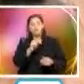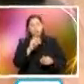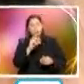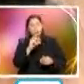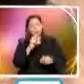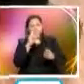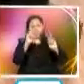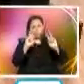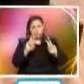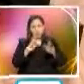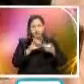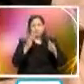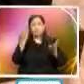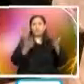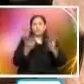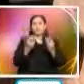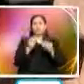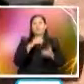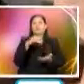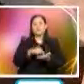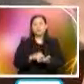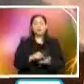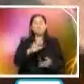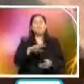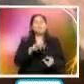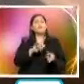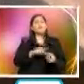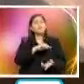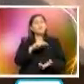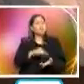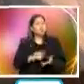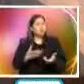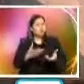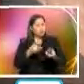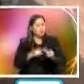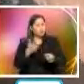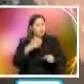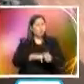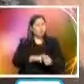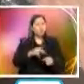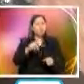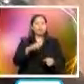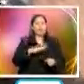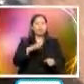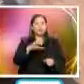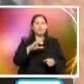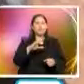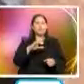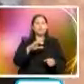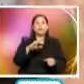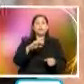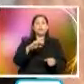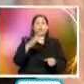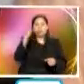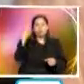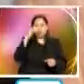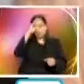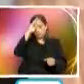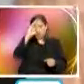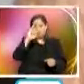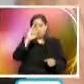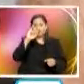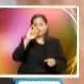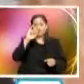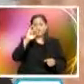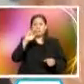ahí van de todos lados. Ok. Oye, ¿dónde está ubicado este hospital? El Instituto Nacional de Pediatría es el que antes se conocía como el IMAN,